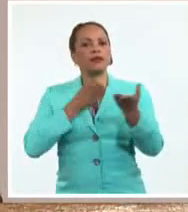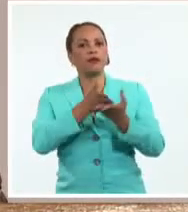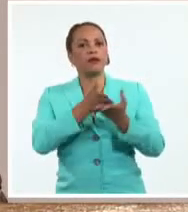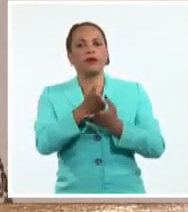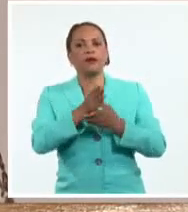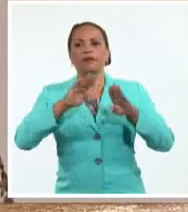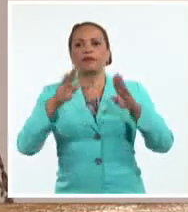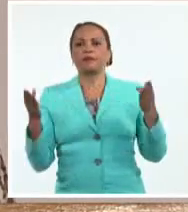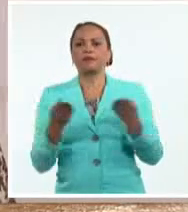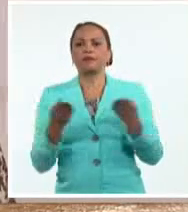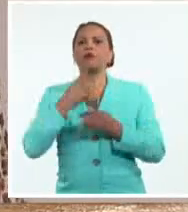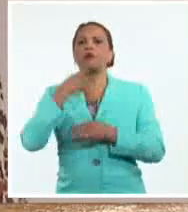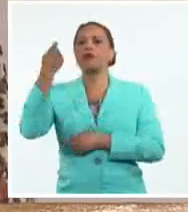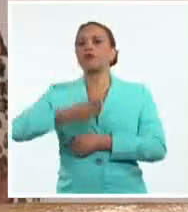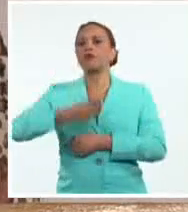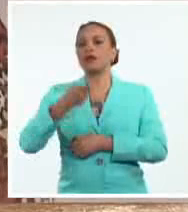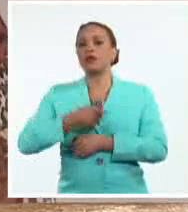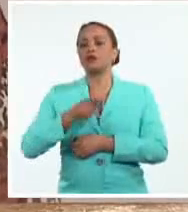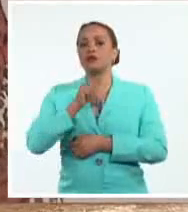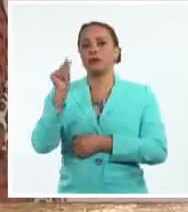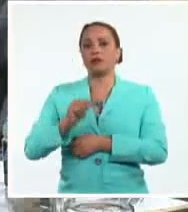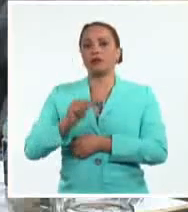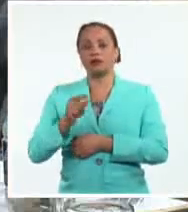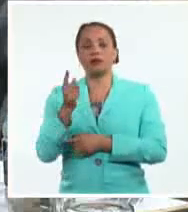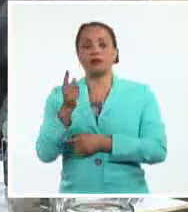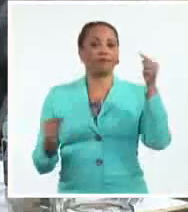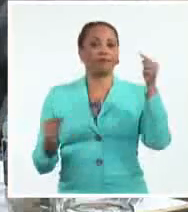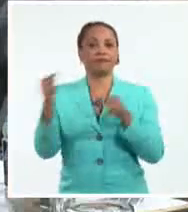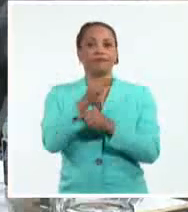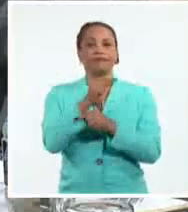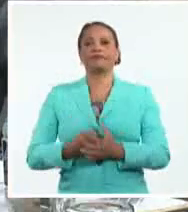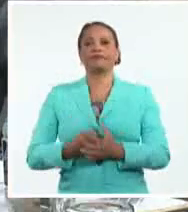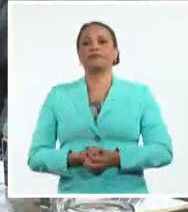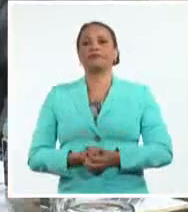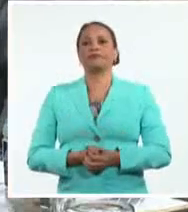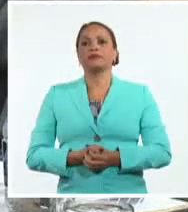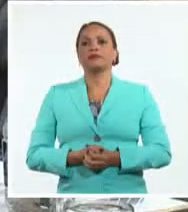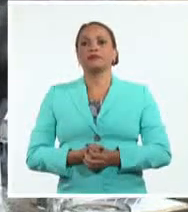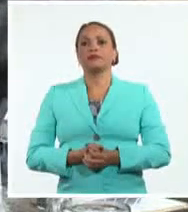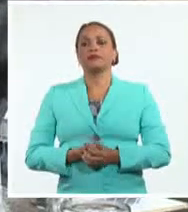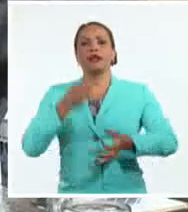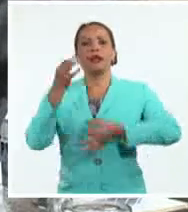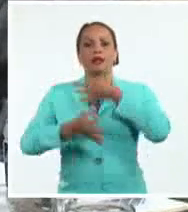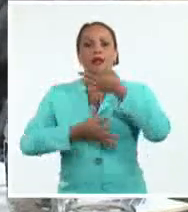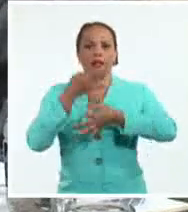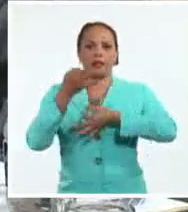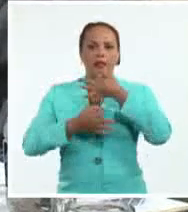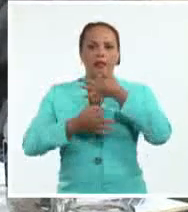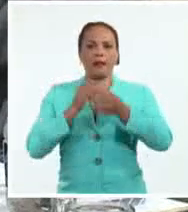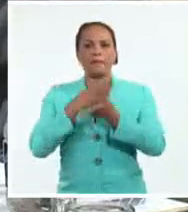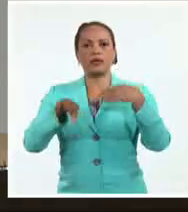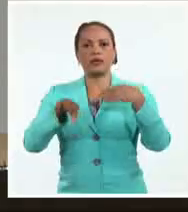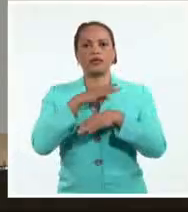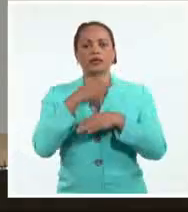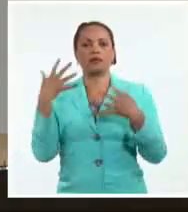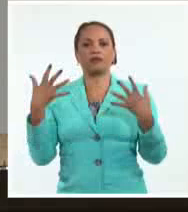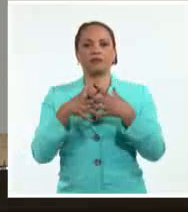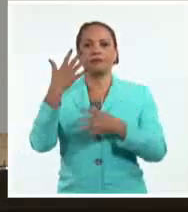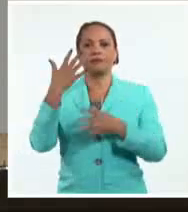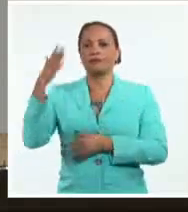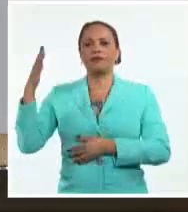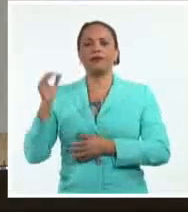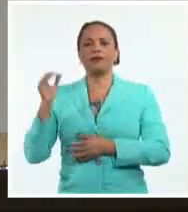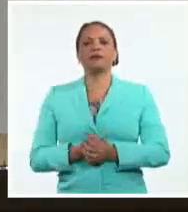educación como un derecho humano esencial. En las palabras de clausura, el ministro de Relaciones Exteriores de Cuba, Bruno Rodríguez